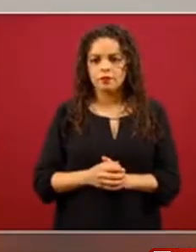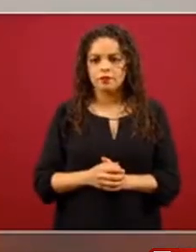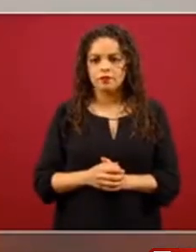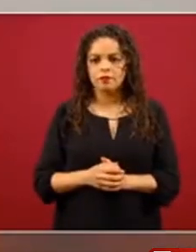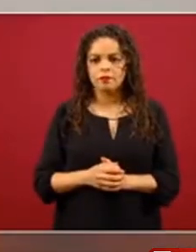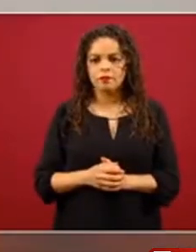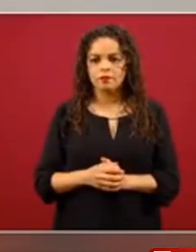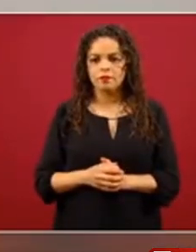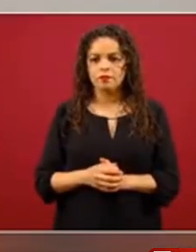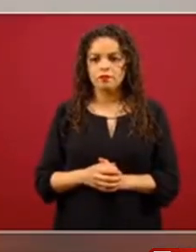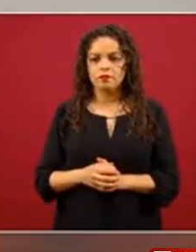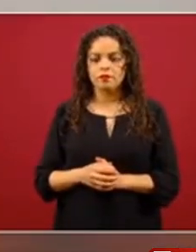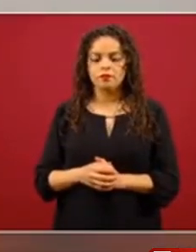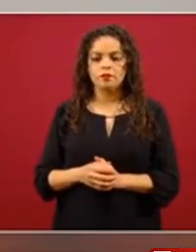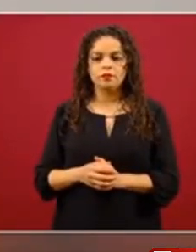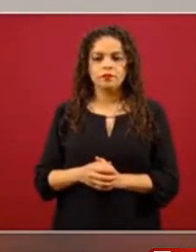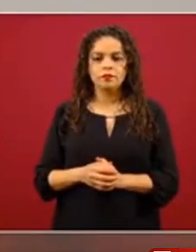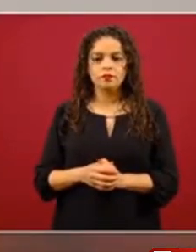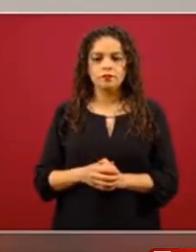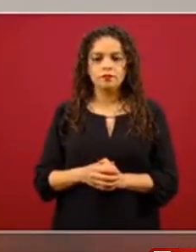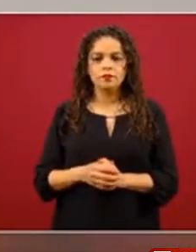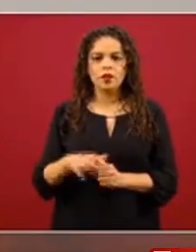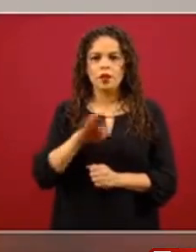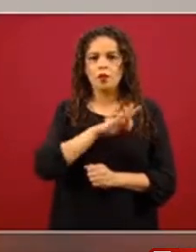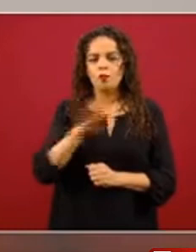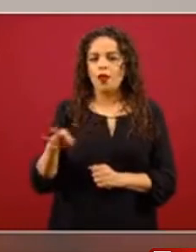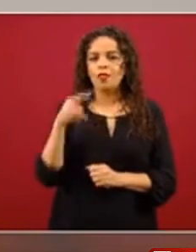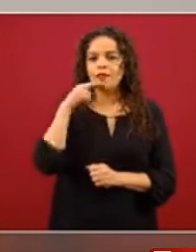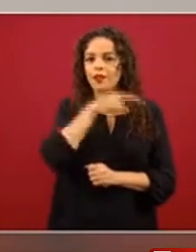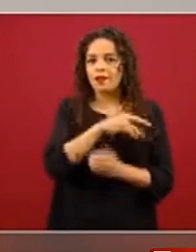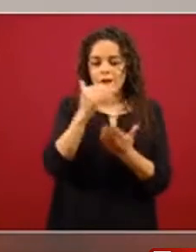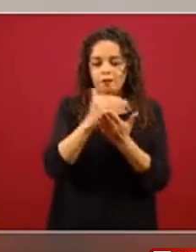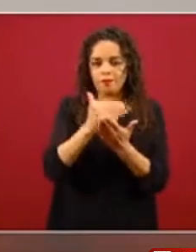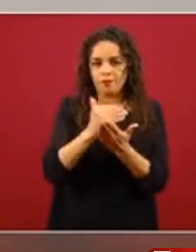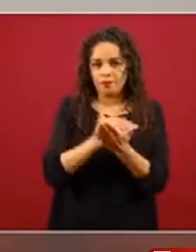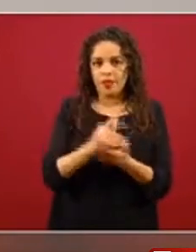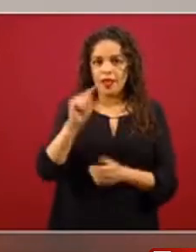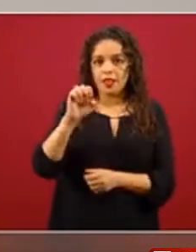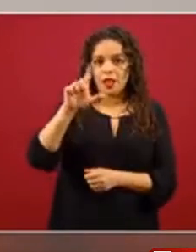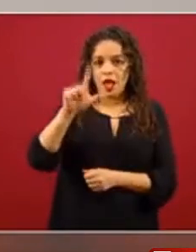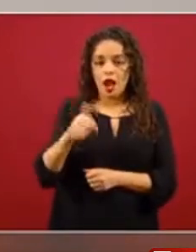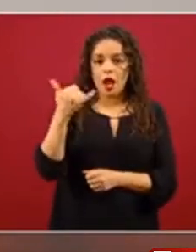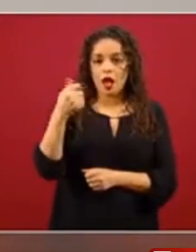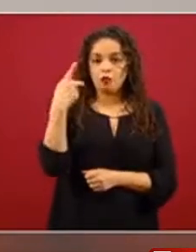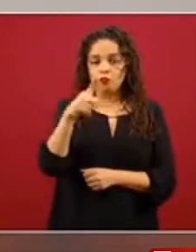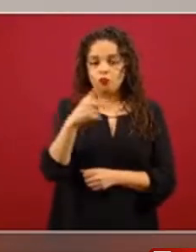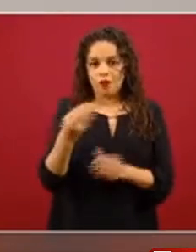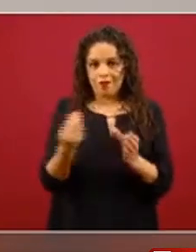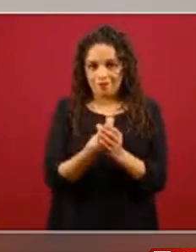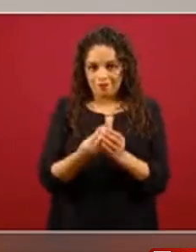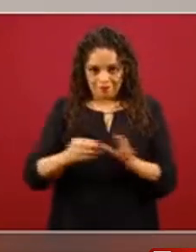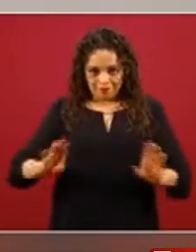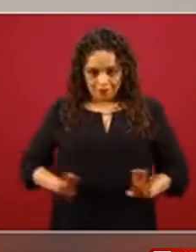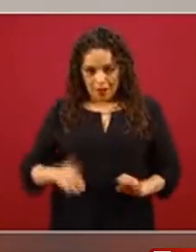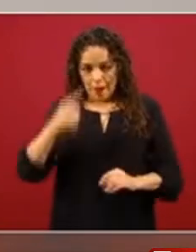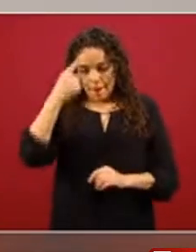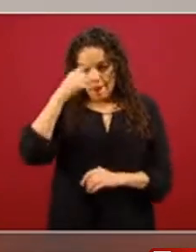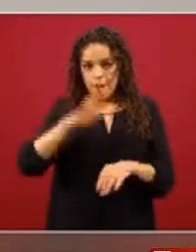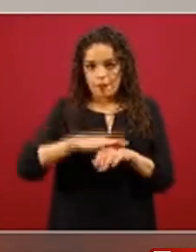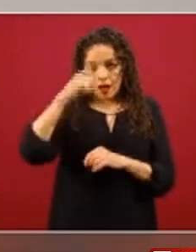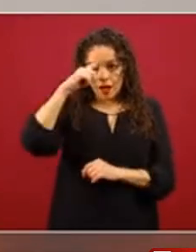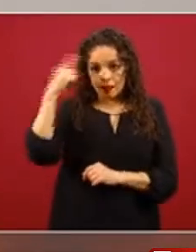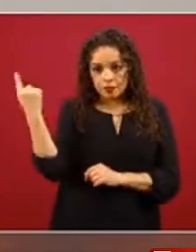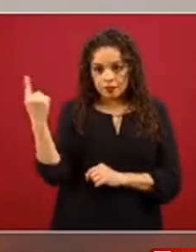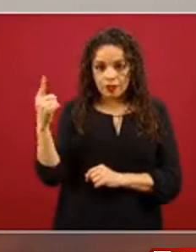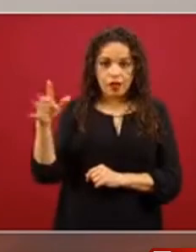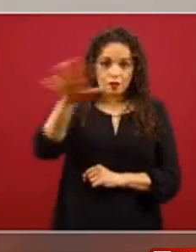podemos sacar una guía rápida de cuáles son las telas y las características para que sea más fácil para la comunidad y para ustedes